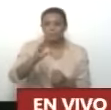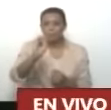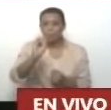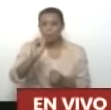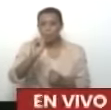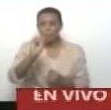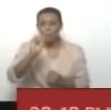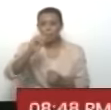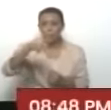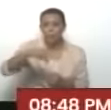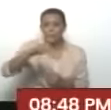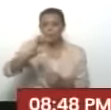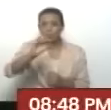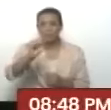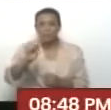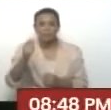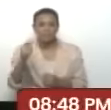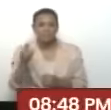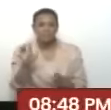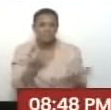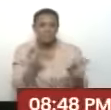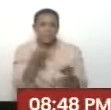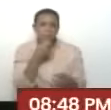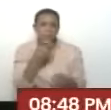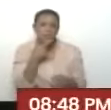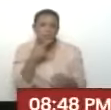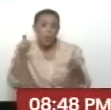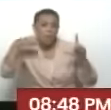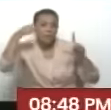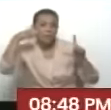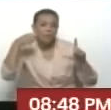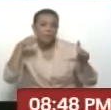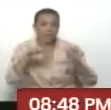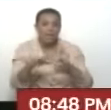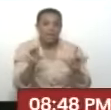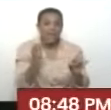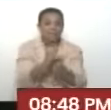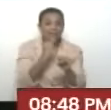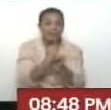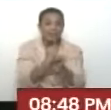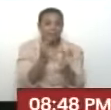Es bonito el podcast, ¿verdad, Silita? Nos metimos en el mundo del podcast.